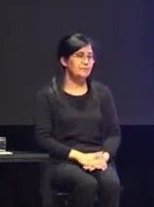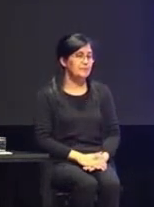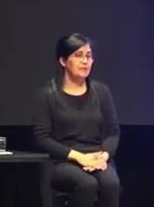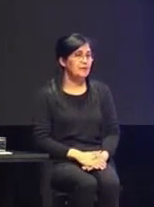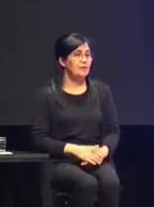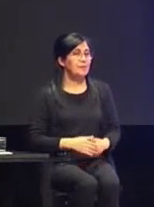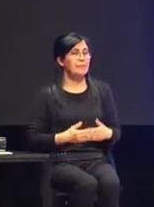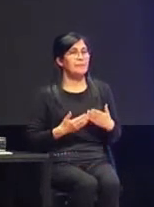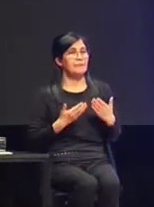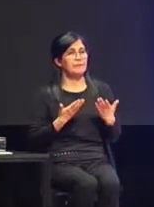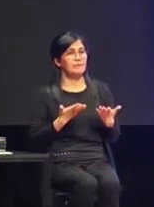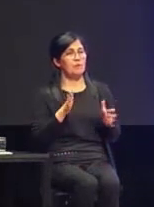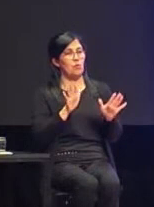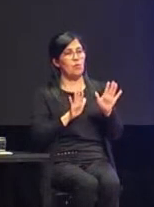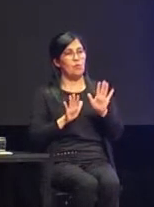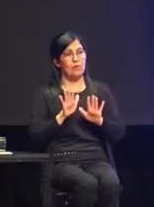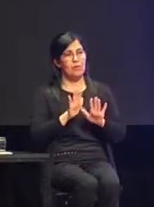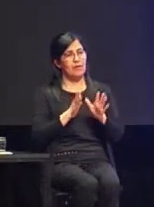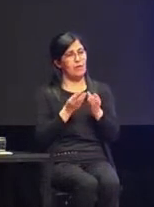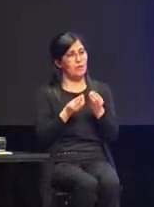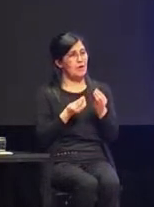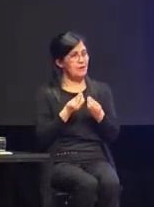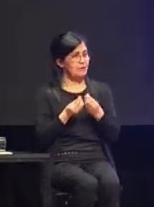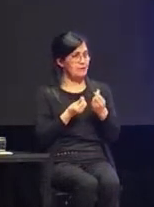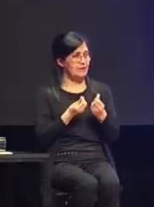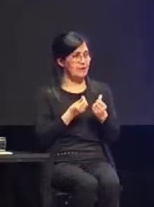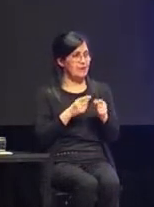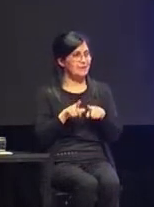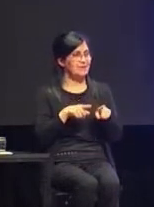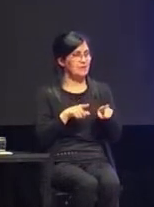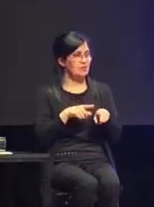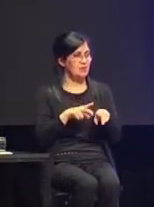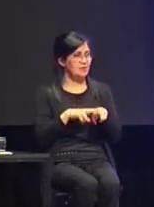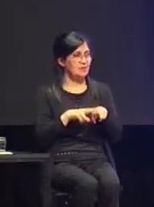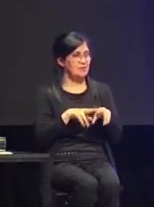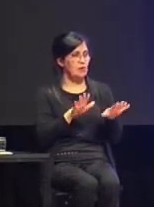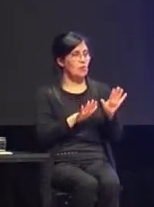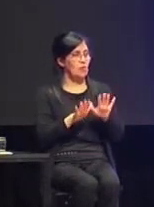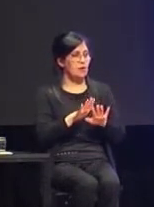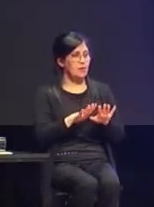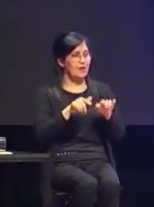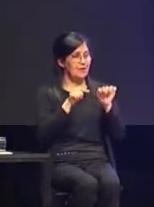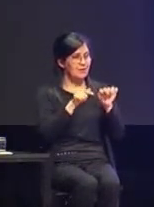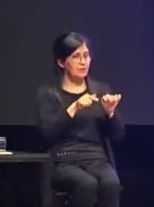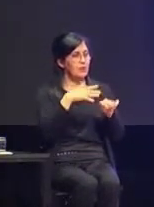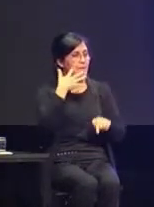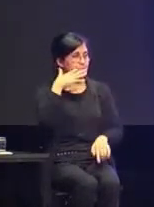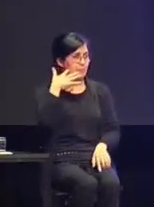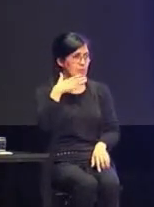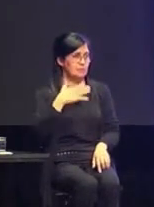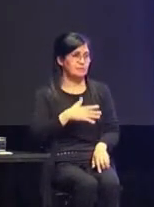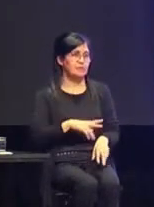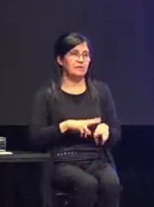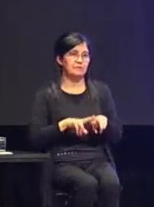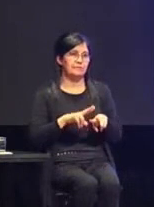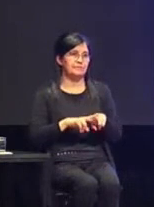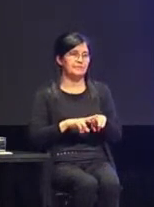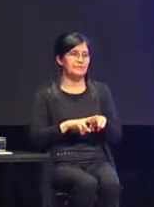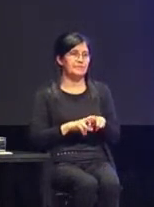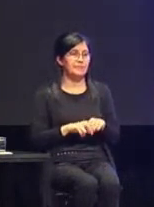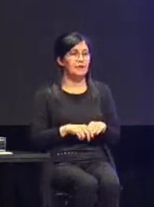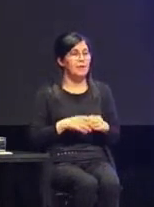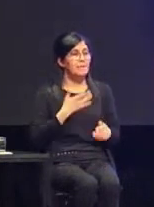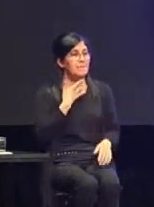sea, el cuidado de calidad y la gestión del cuidado es extremadamente importante. ¿Por